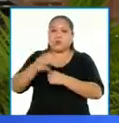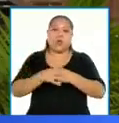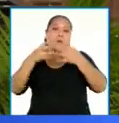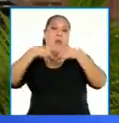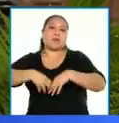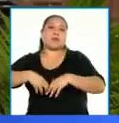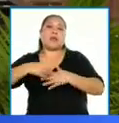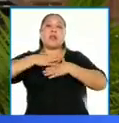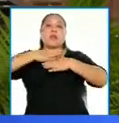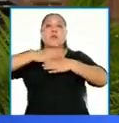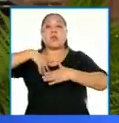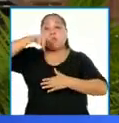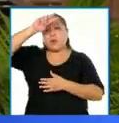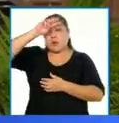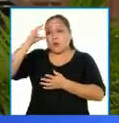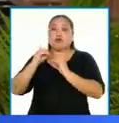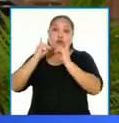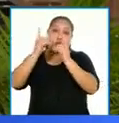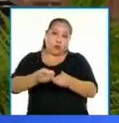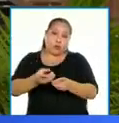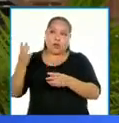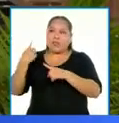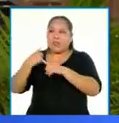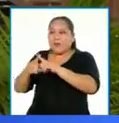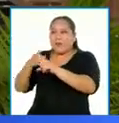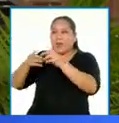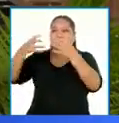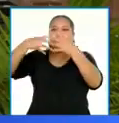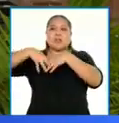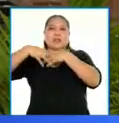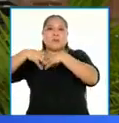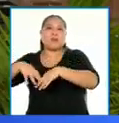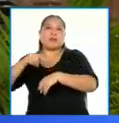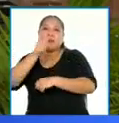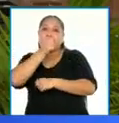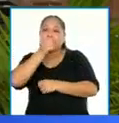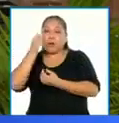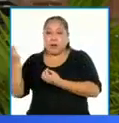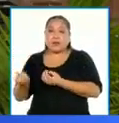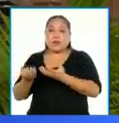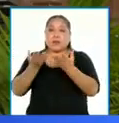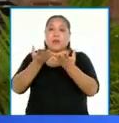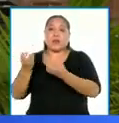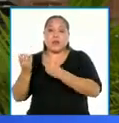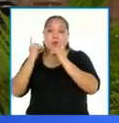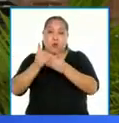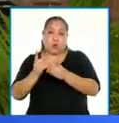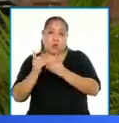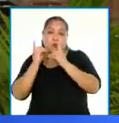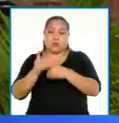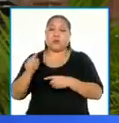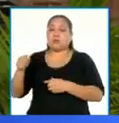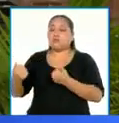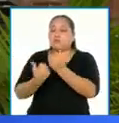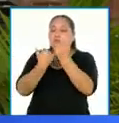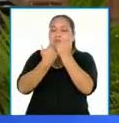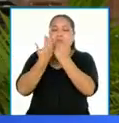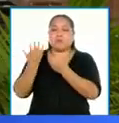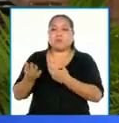través de diversas iniciativas privadas, que están muy activas y muy